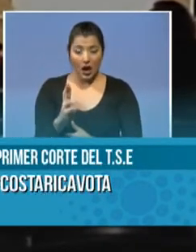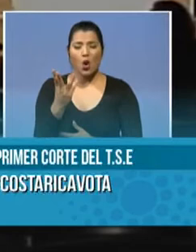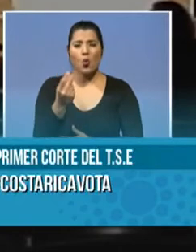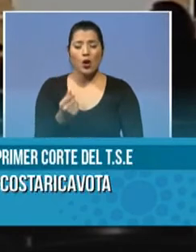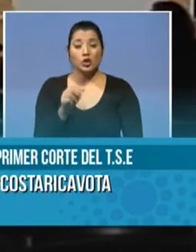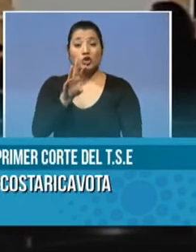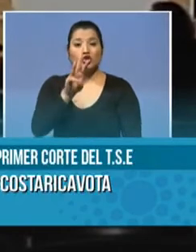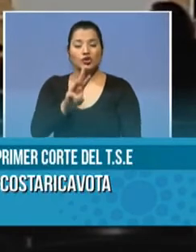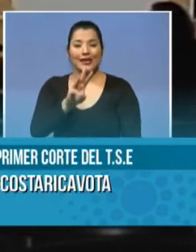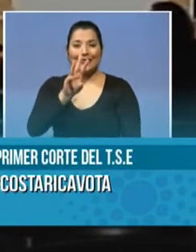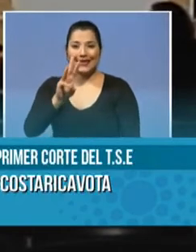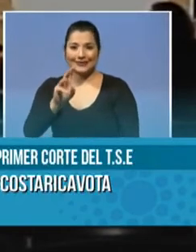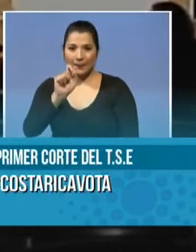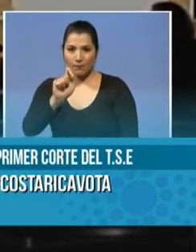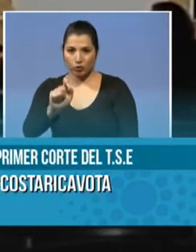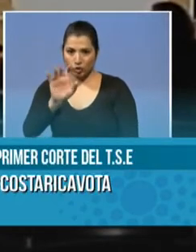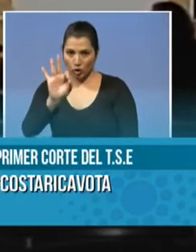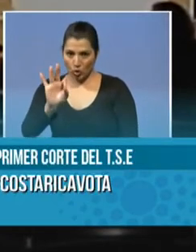del